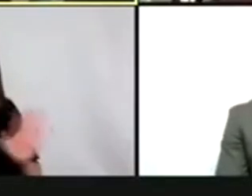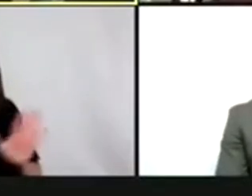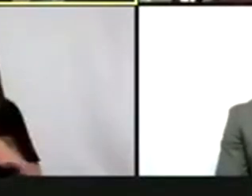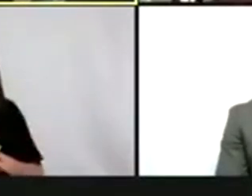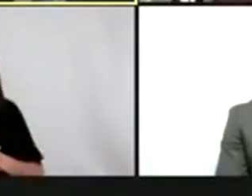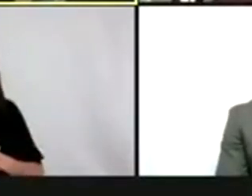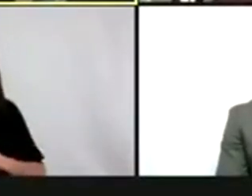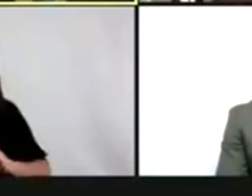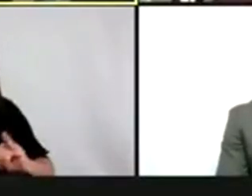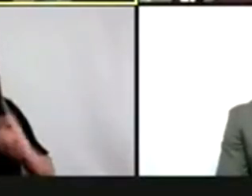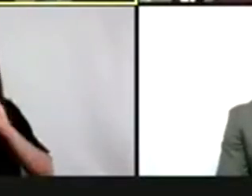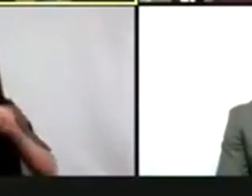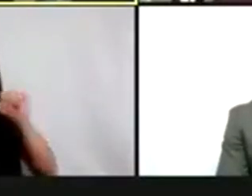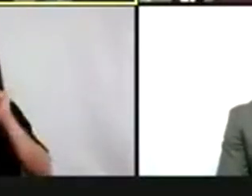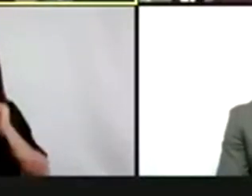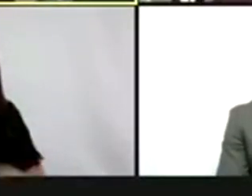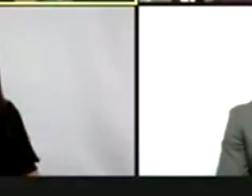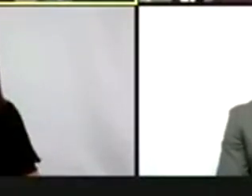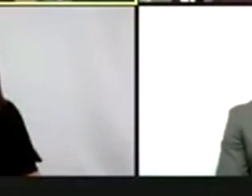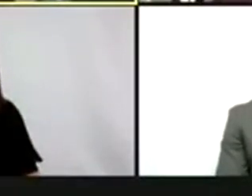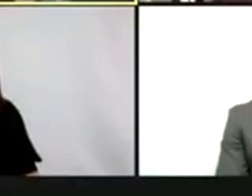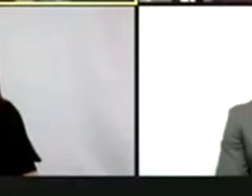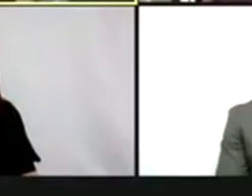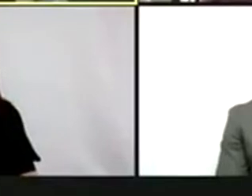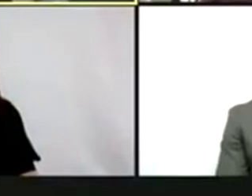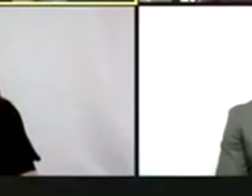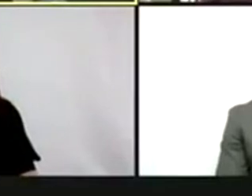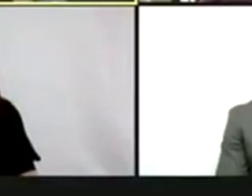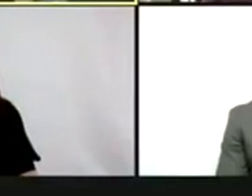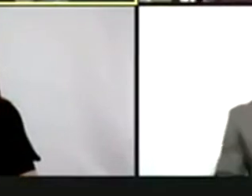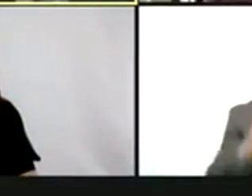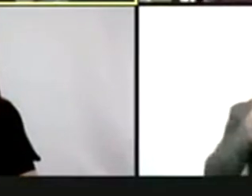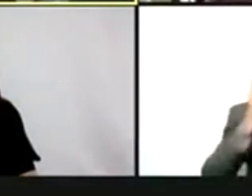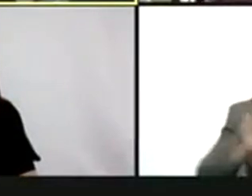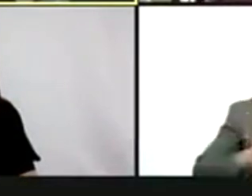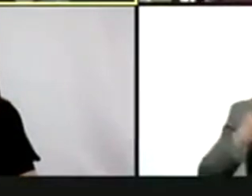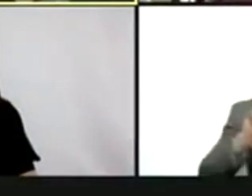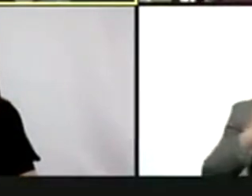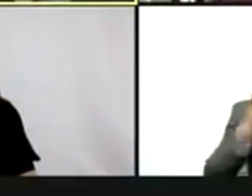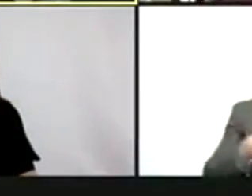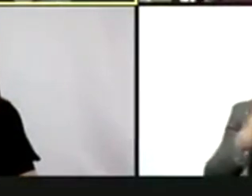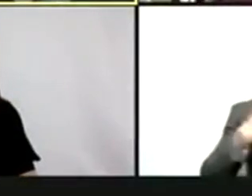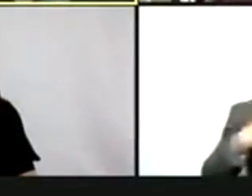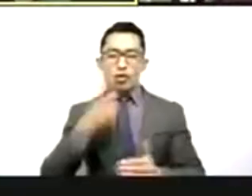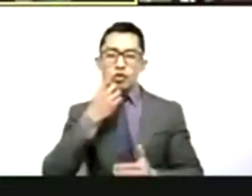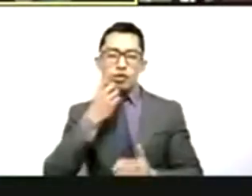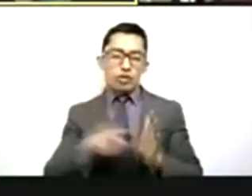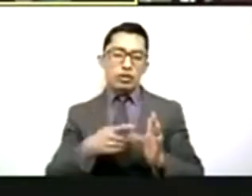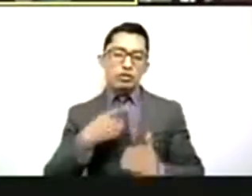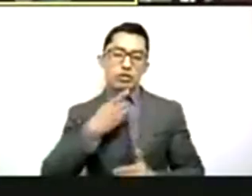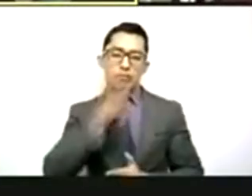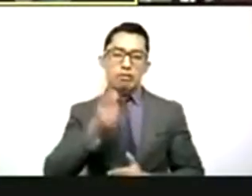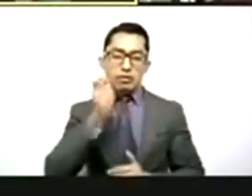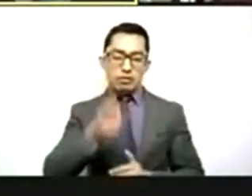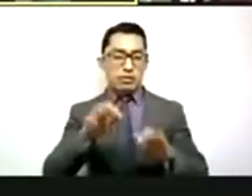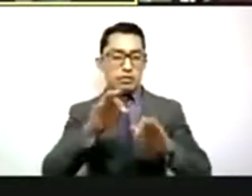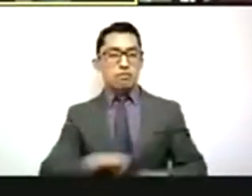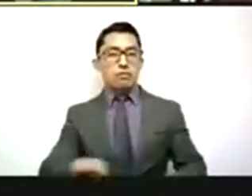los presuntos infractores. Ya lo he dicho en varias ocasiones y lo reitero. Finalmente, me parece que es